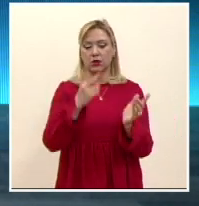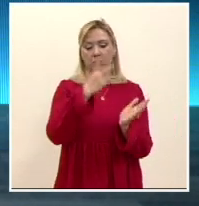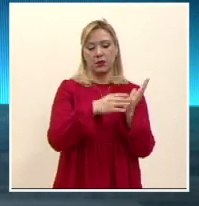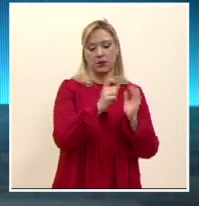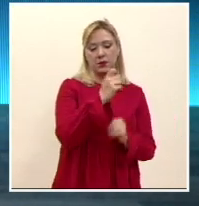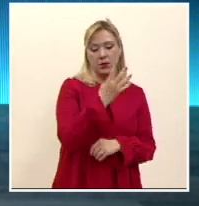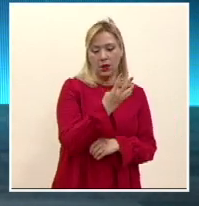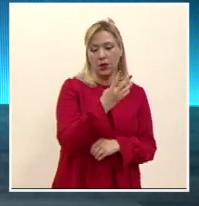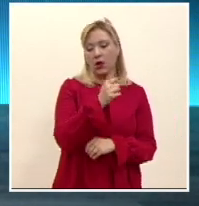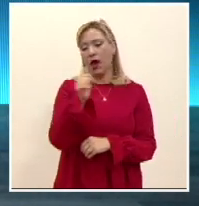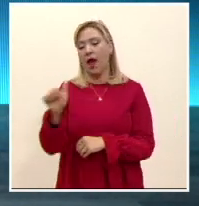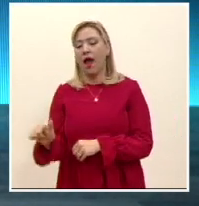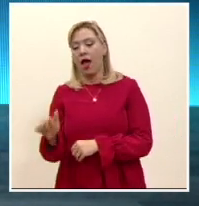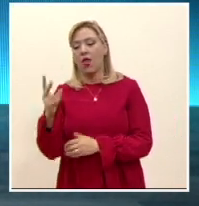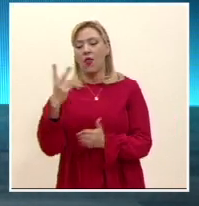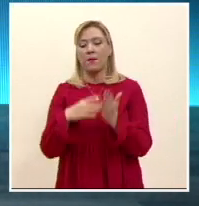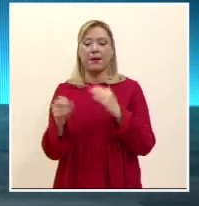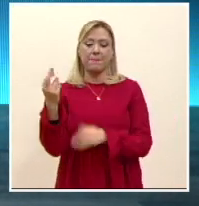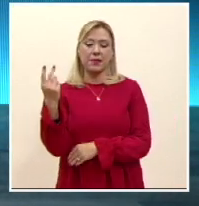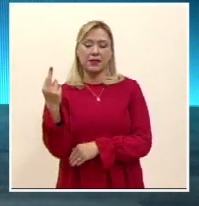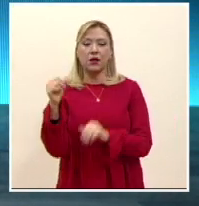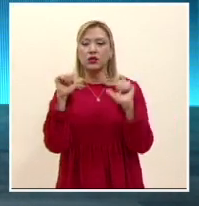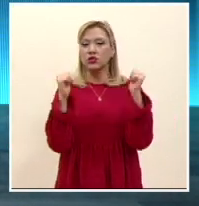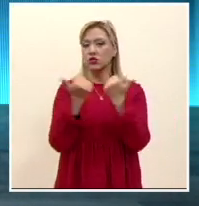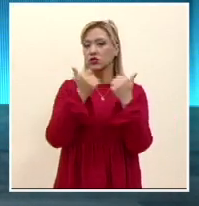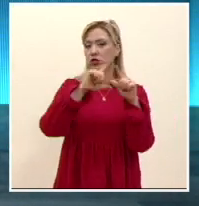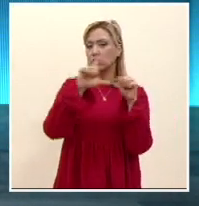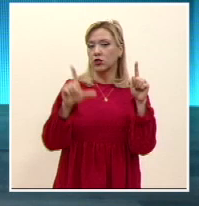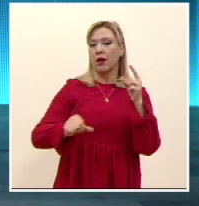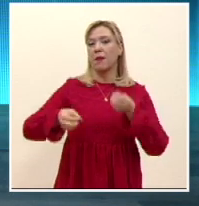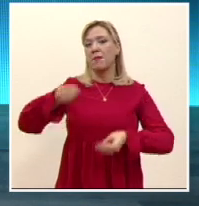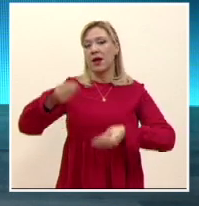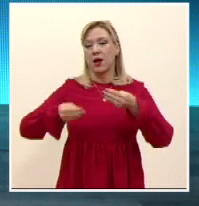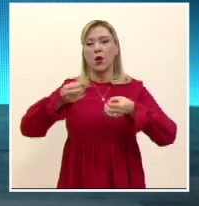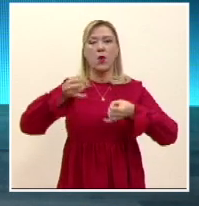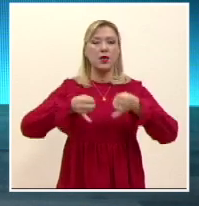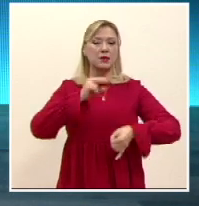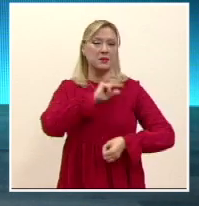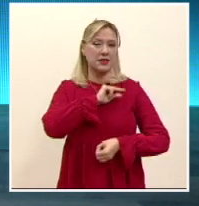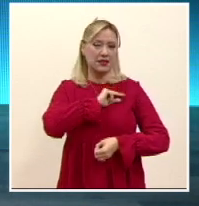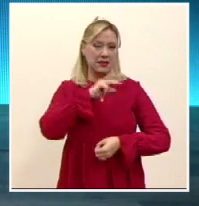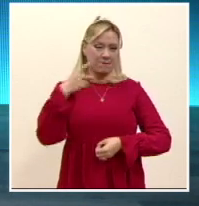2024-2025 de la Asociación Nacional de Magistrados de Circuito y Jueces de Distrito del